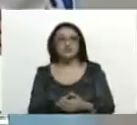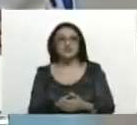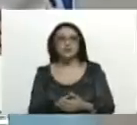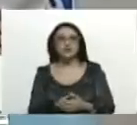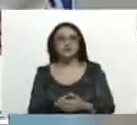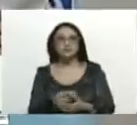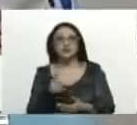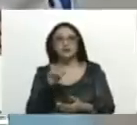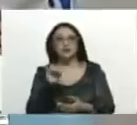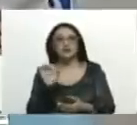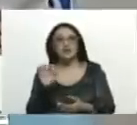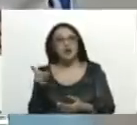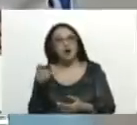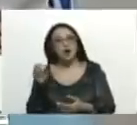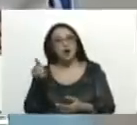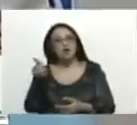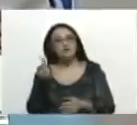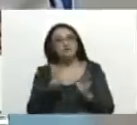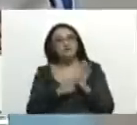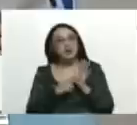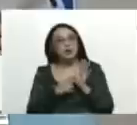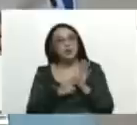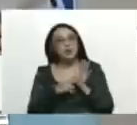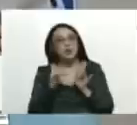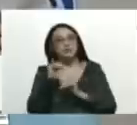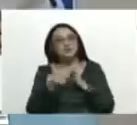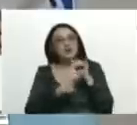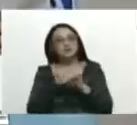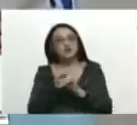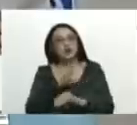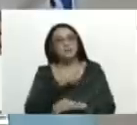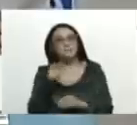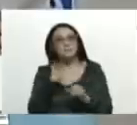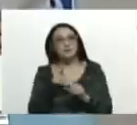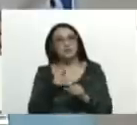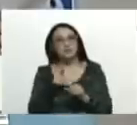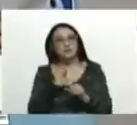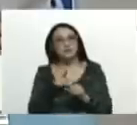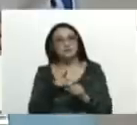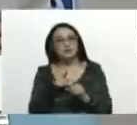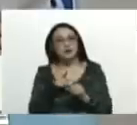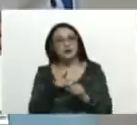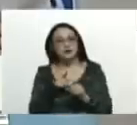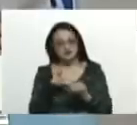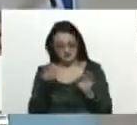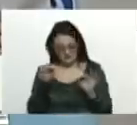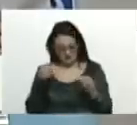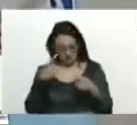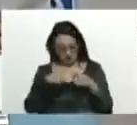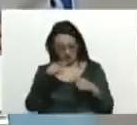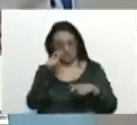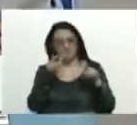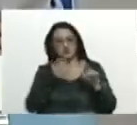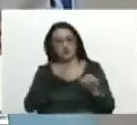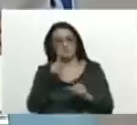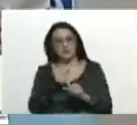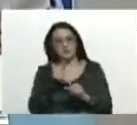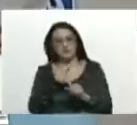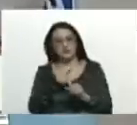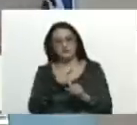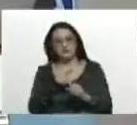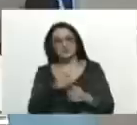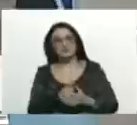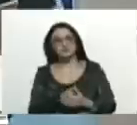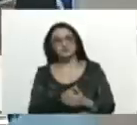quien manejaba seguros domésticos internacionales para pdvsa también mantuvo cuentas para Ramírez y otros funcionarios de pedevesa